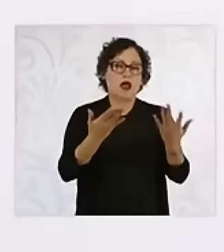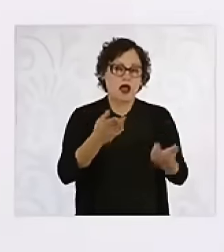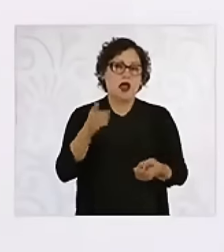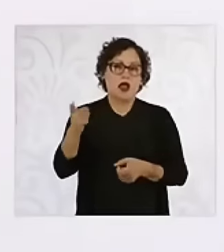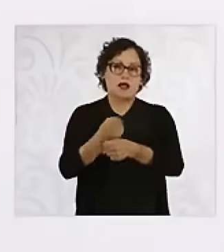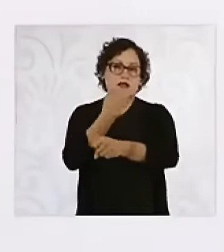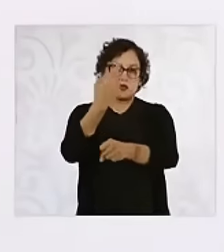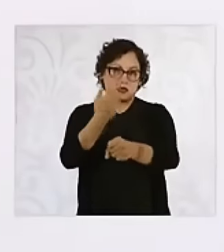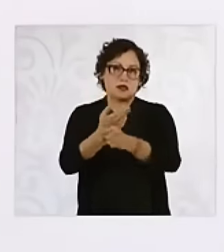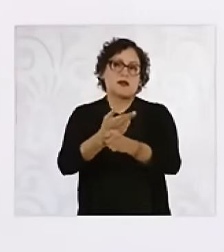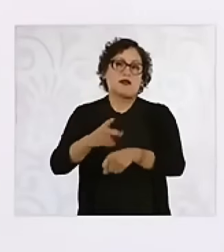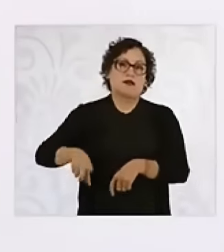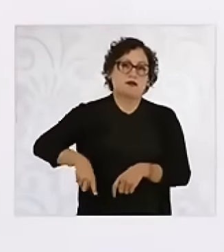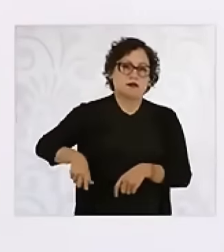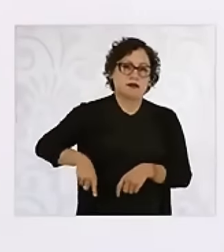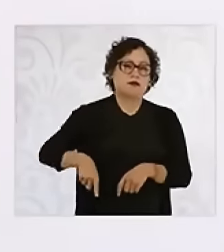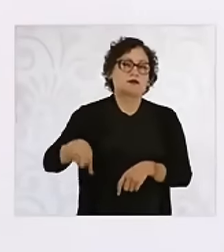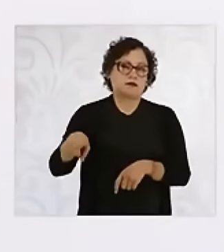conozca,